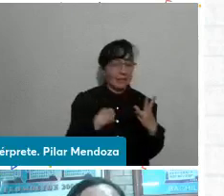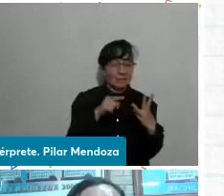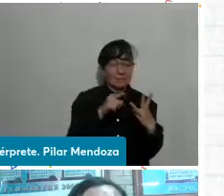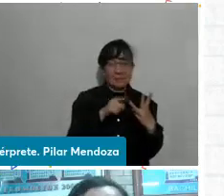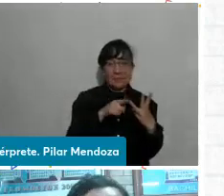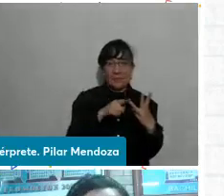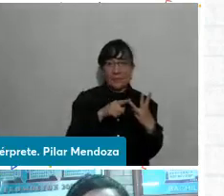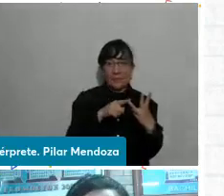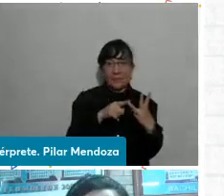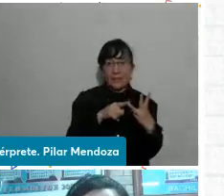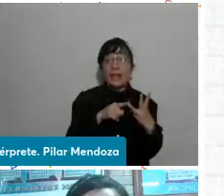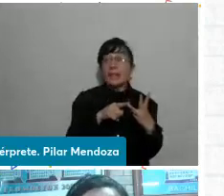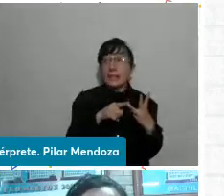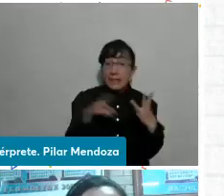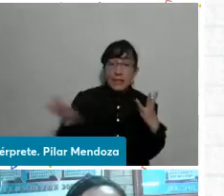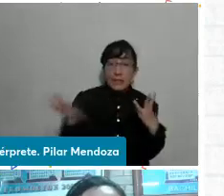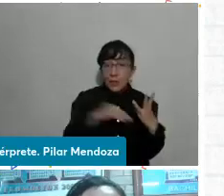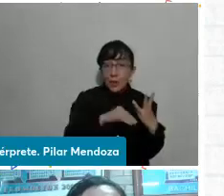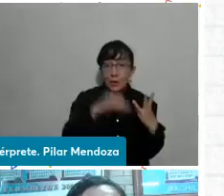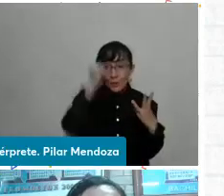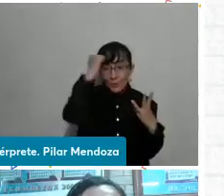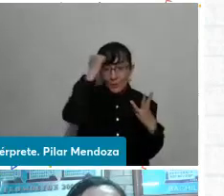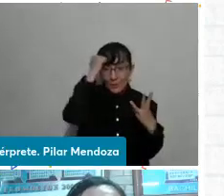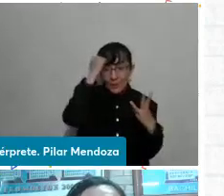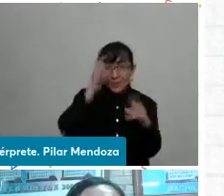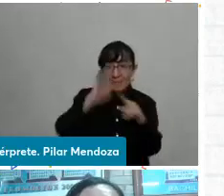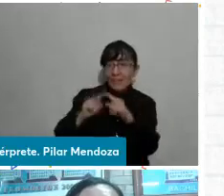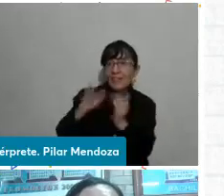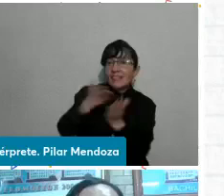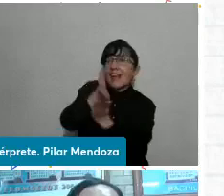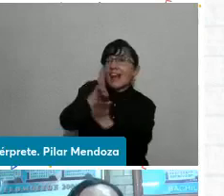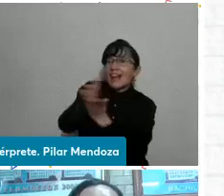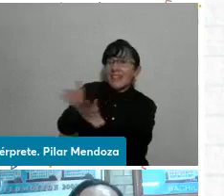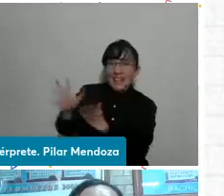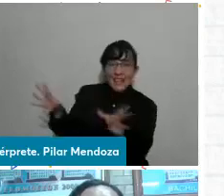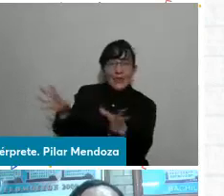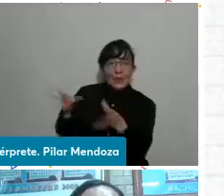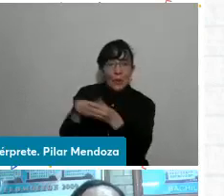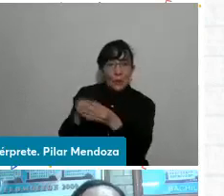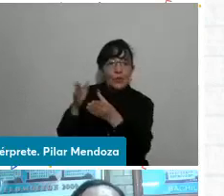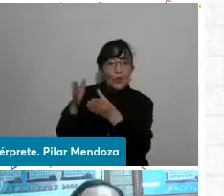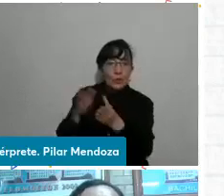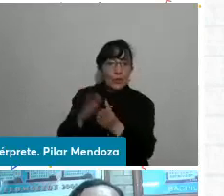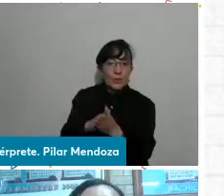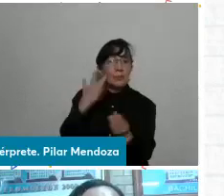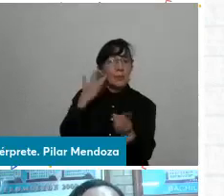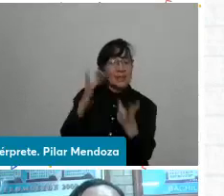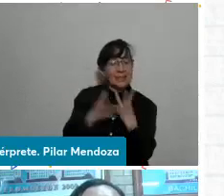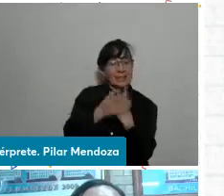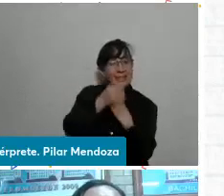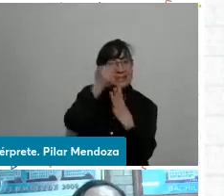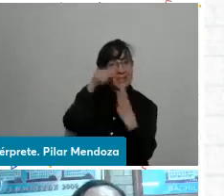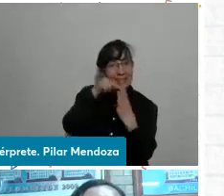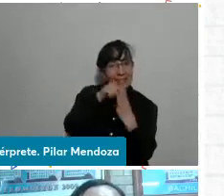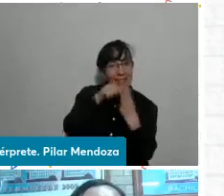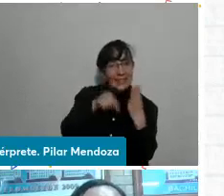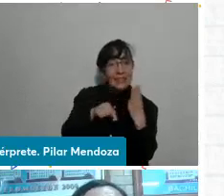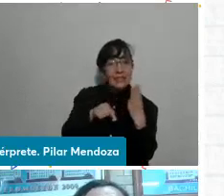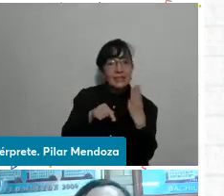trabajo interdisciplinar. Entonces, ese empoderamiento, digamos que esa triada también nos ha